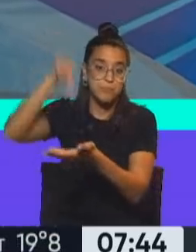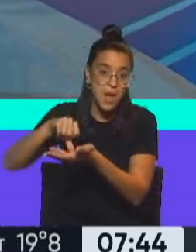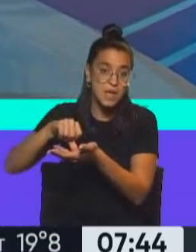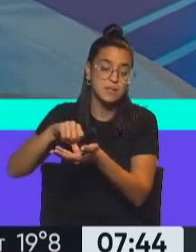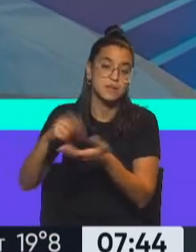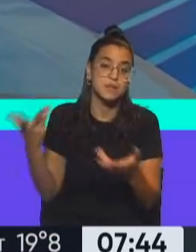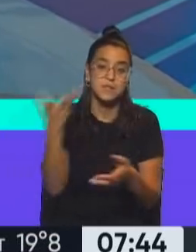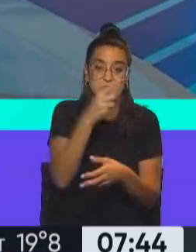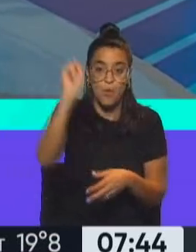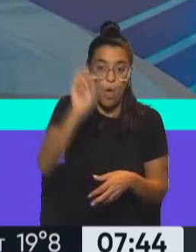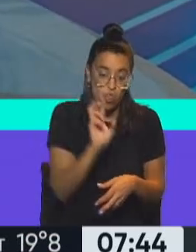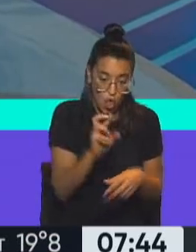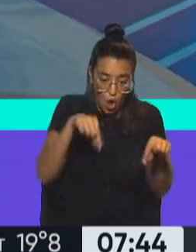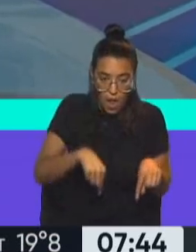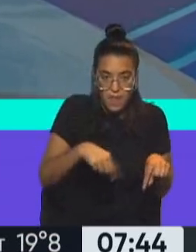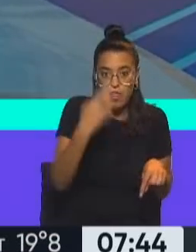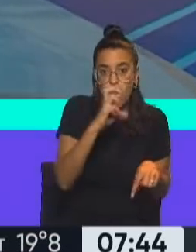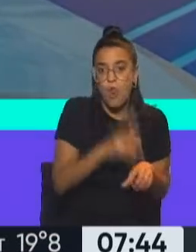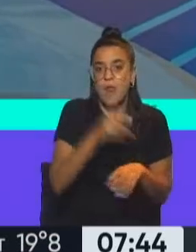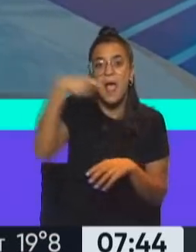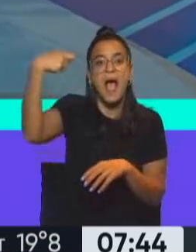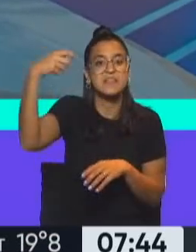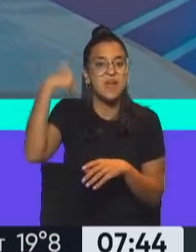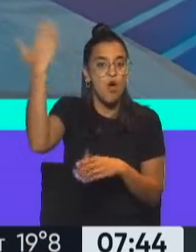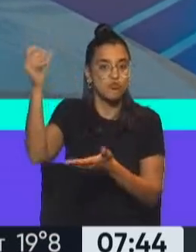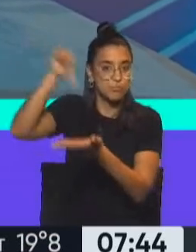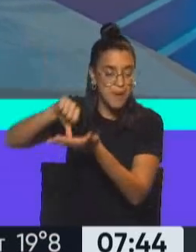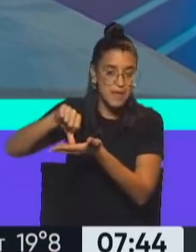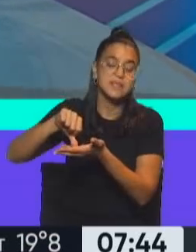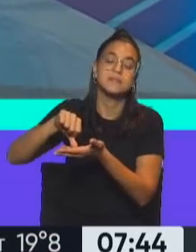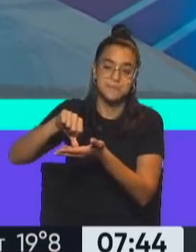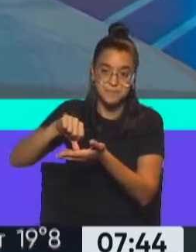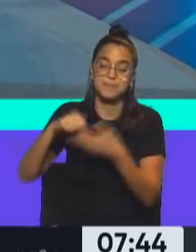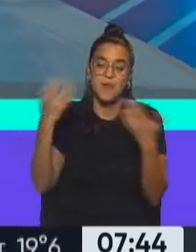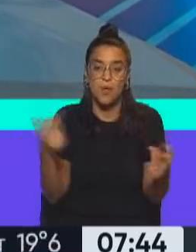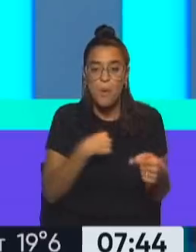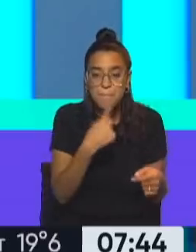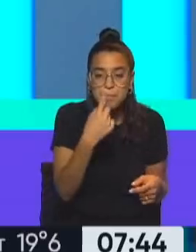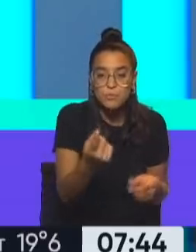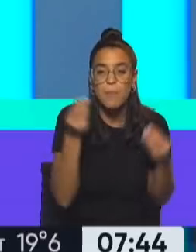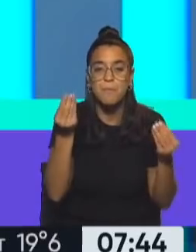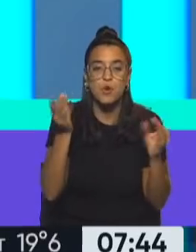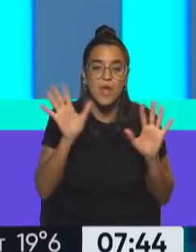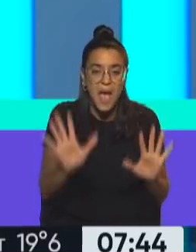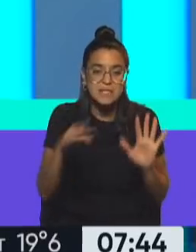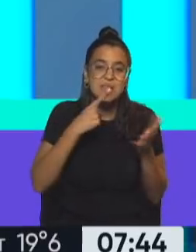base base dólares del país y los va a gastar afueras de alguna otra forma que